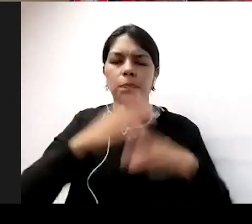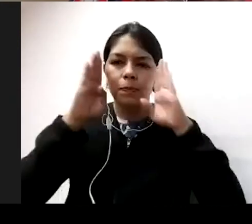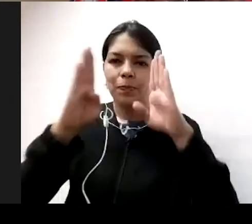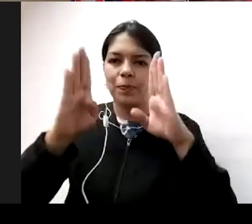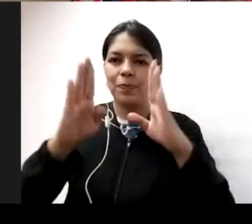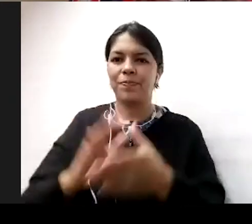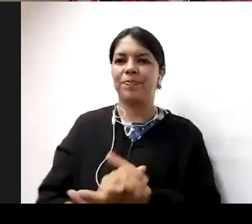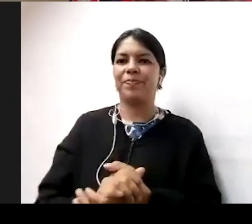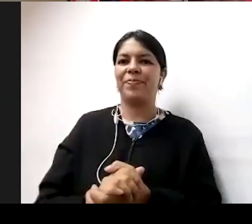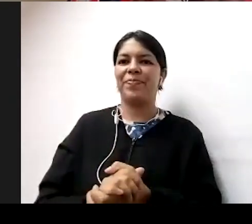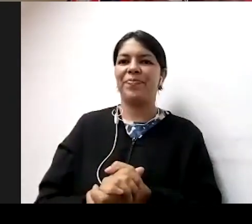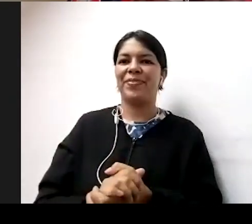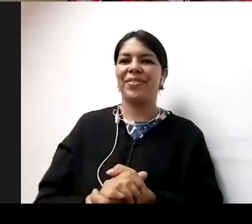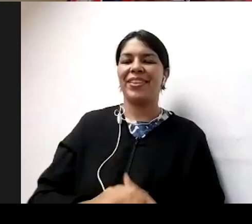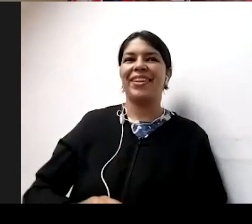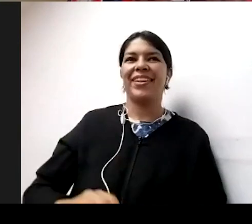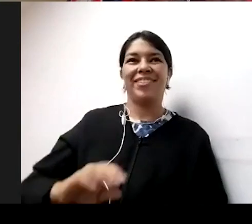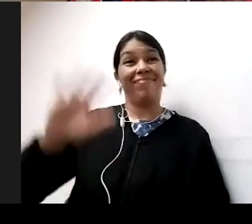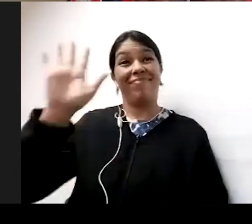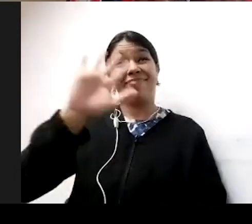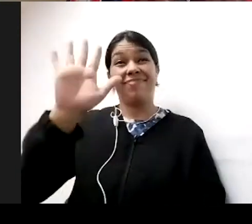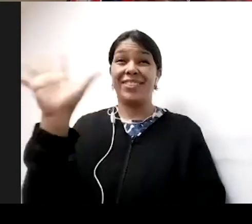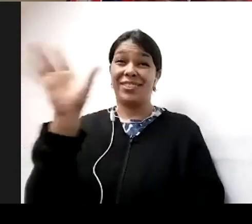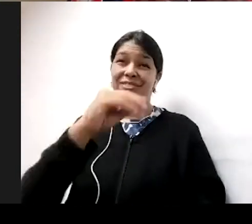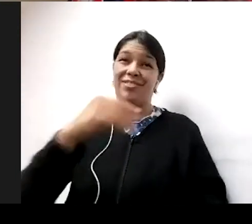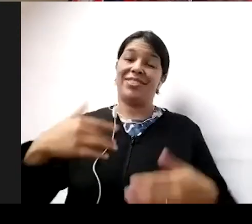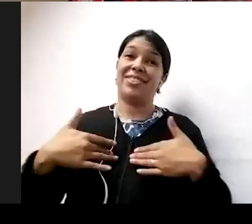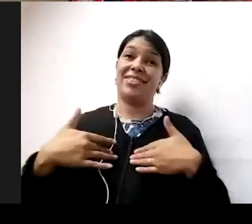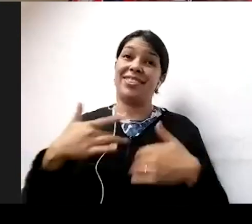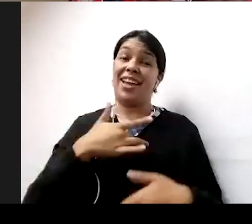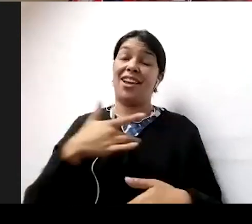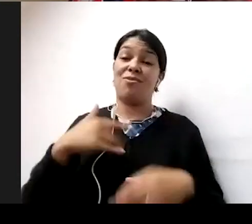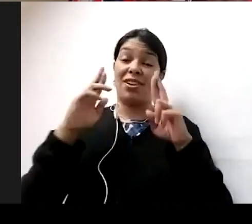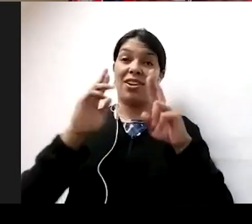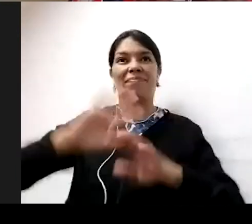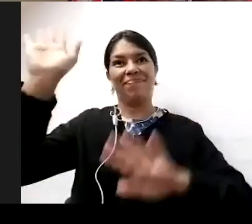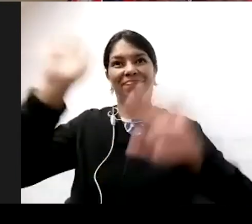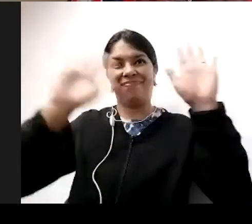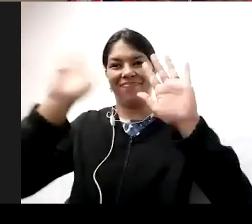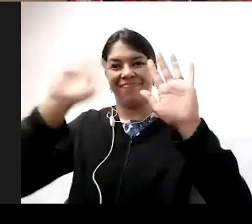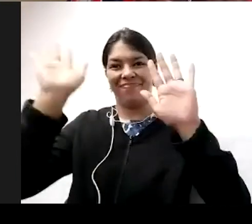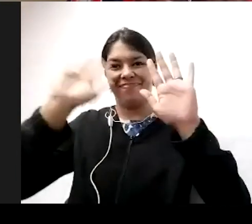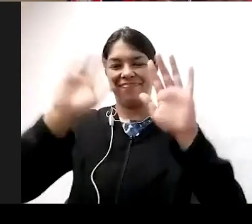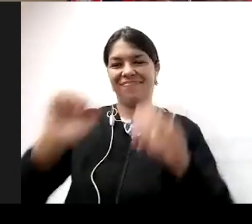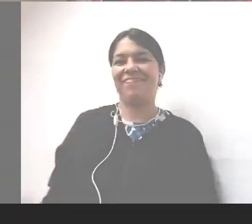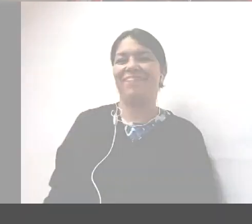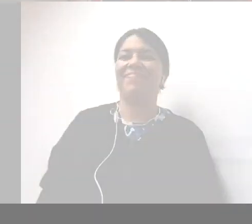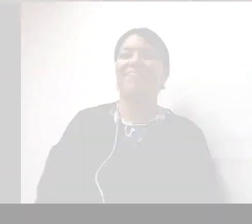Chao, recuerden que los queremos sanos a todos. Hasta luego.